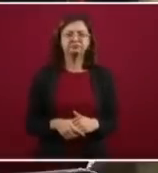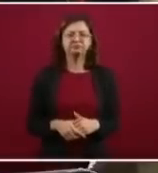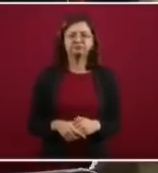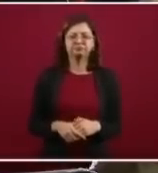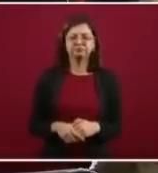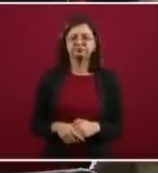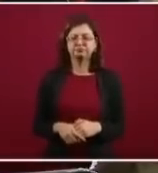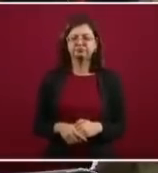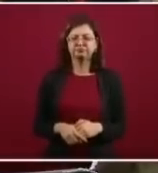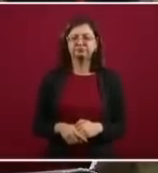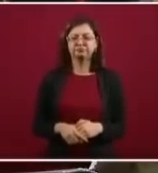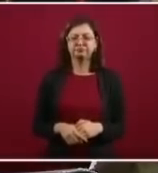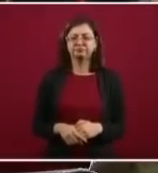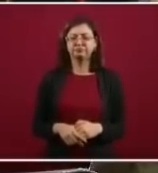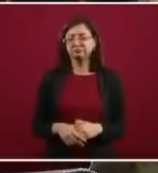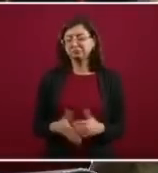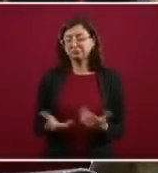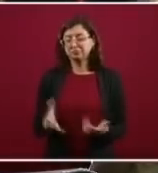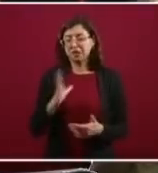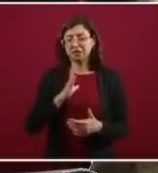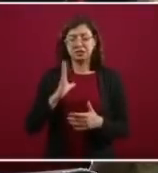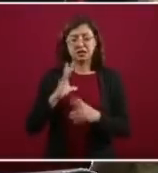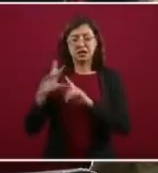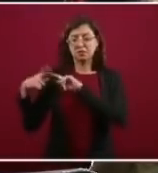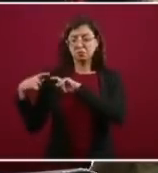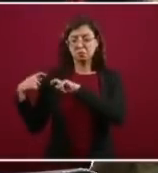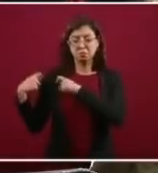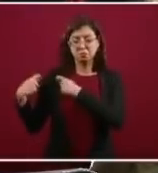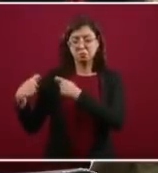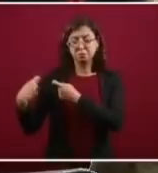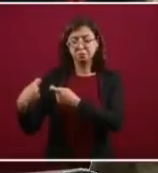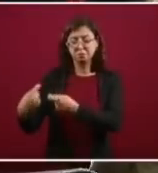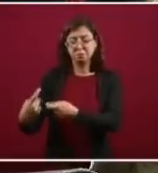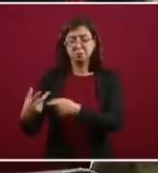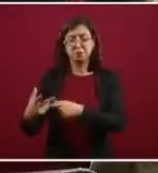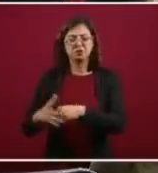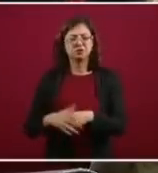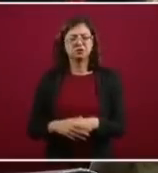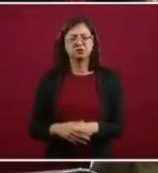Todo lo demás, pues, que si por qué habla